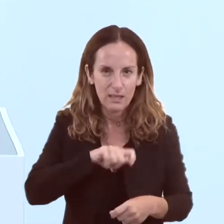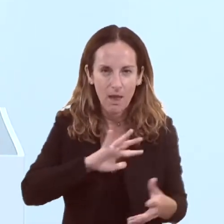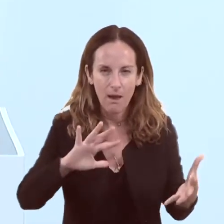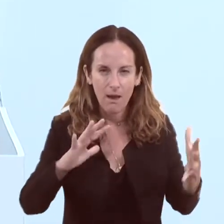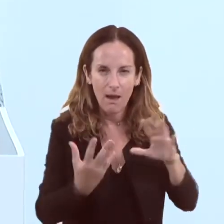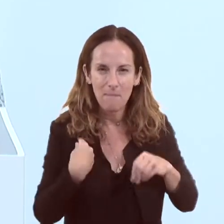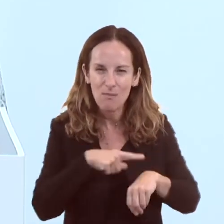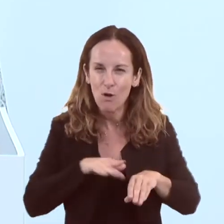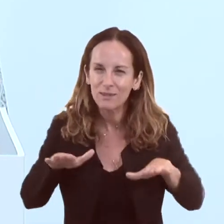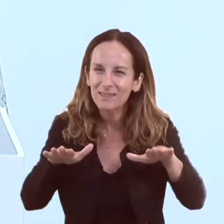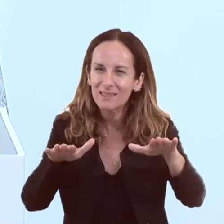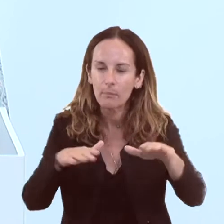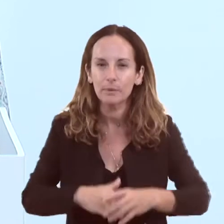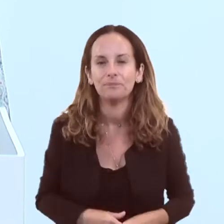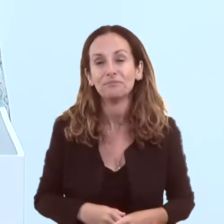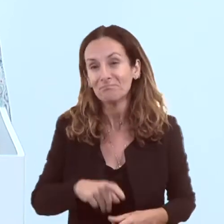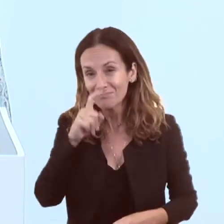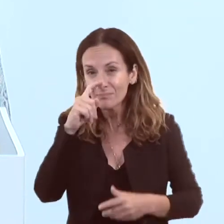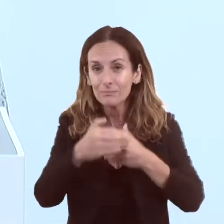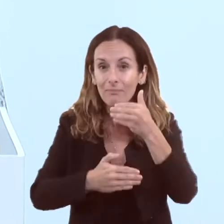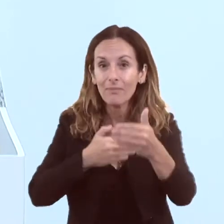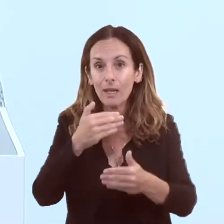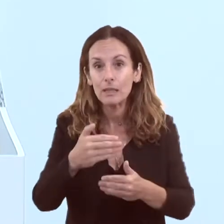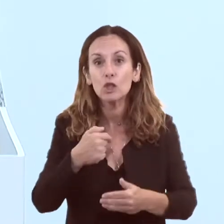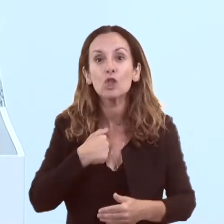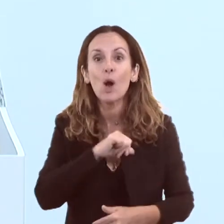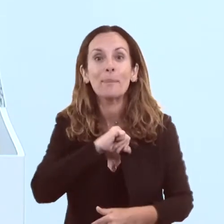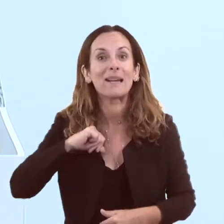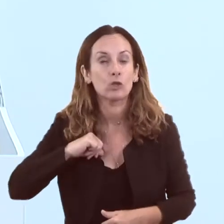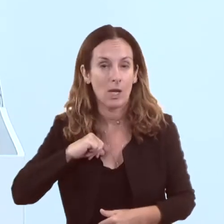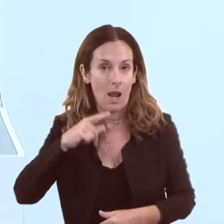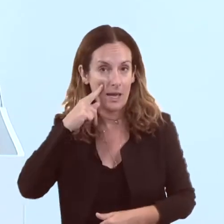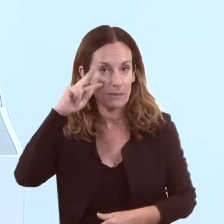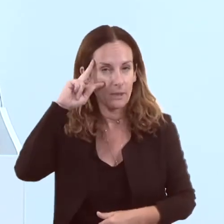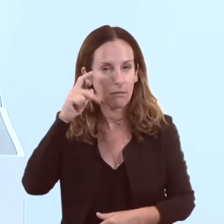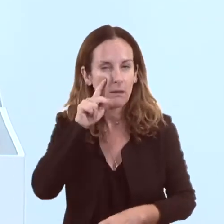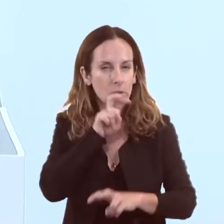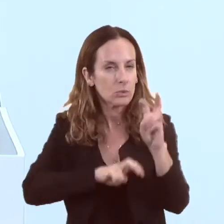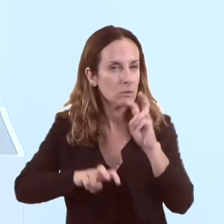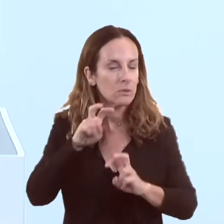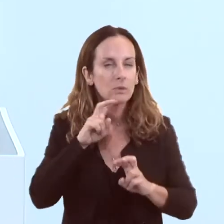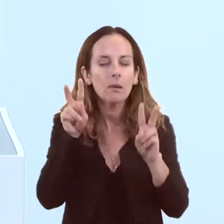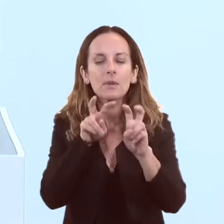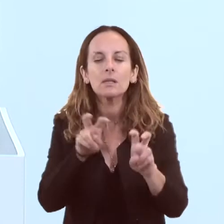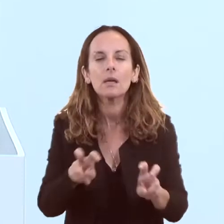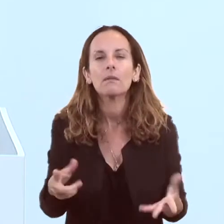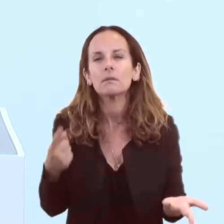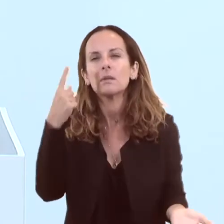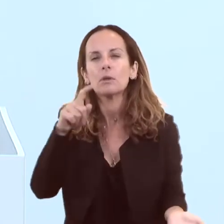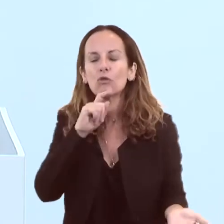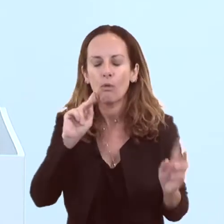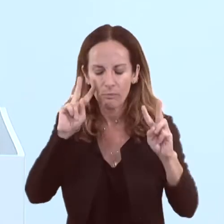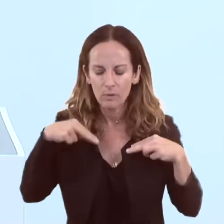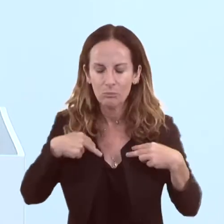al cabo de los años la experiencia personal el ejercicio de la búsqueda de cómo ejercer la